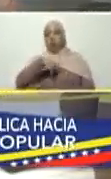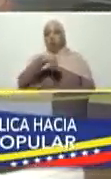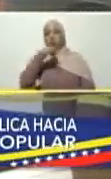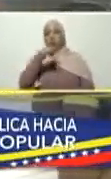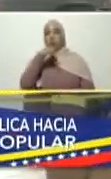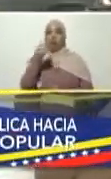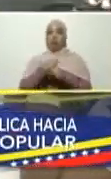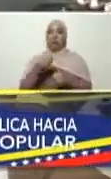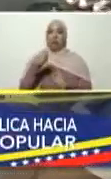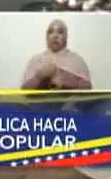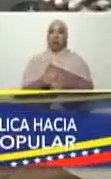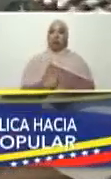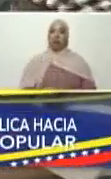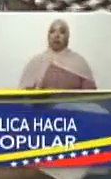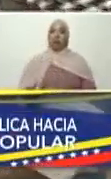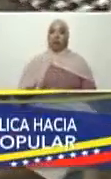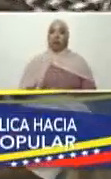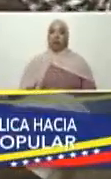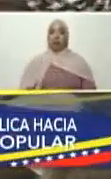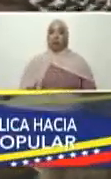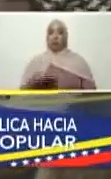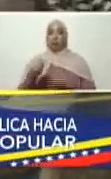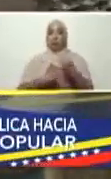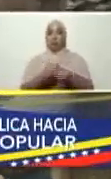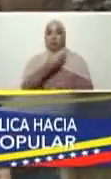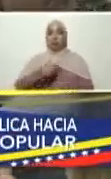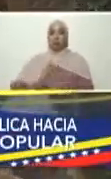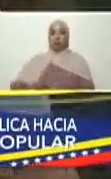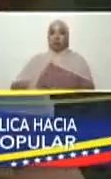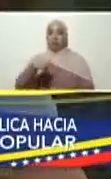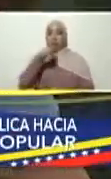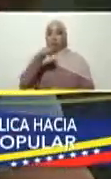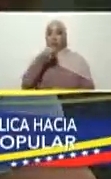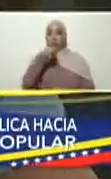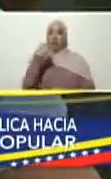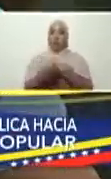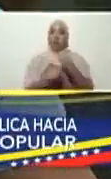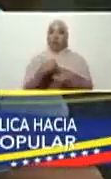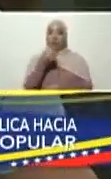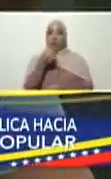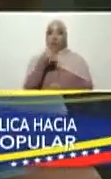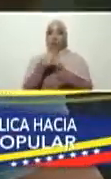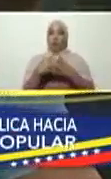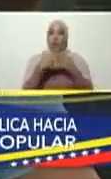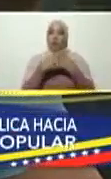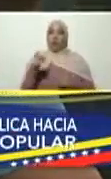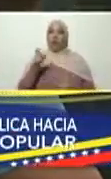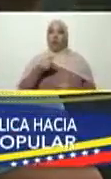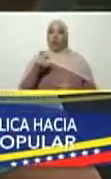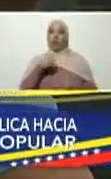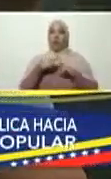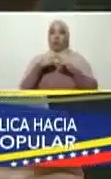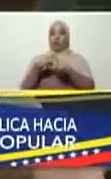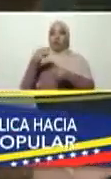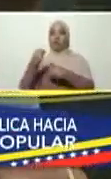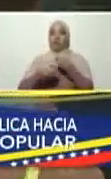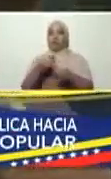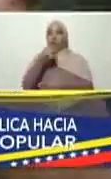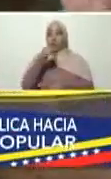voy a dejar a mis hijos, voy a dejar a mi patria, voy a dejar lo que he soñado, bueno, yo necesito que el comuno nada no solamente sea